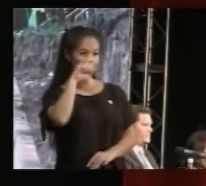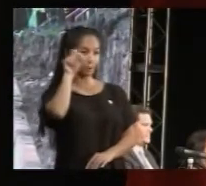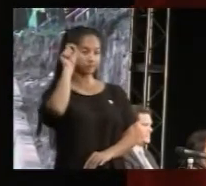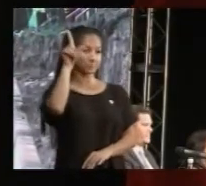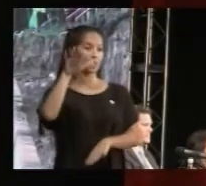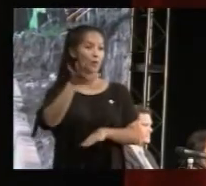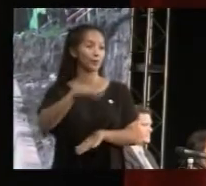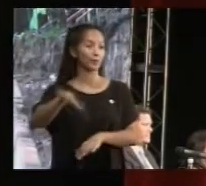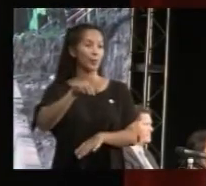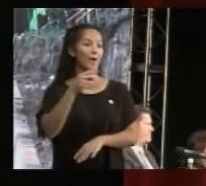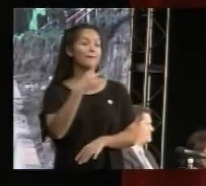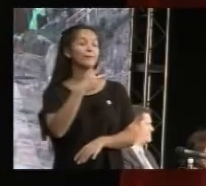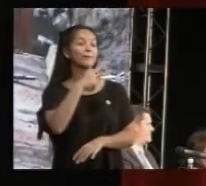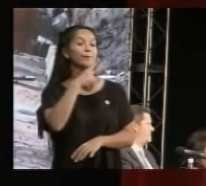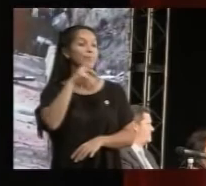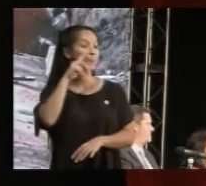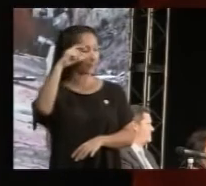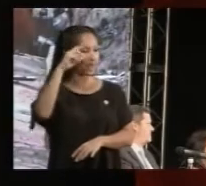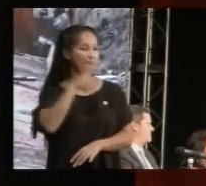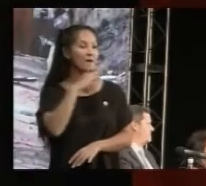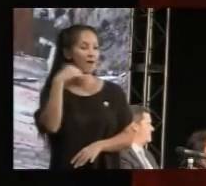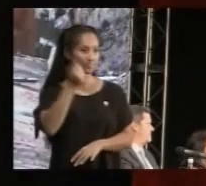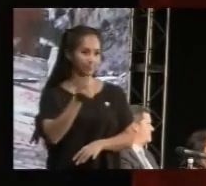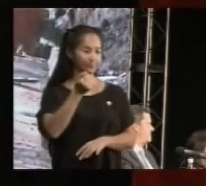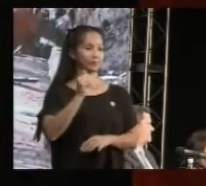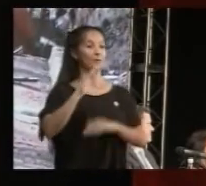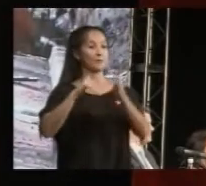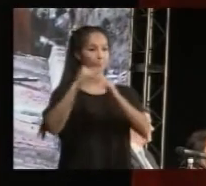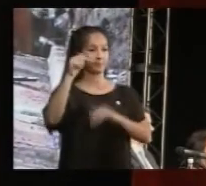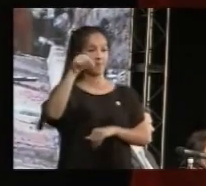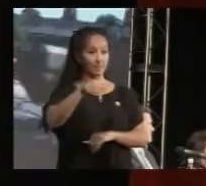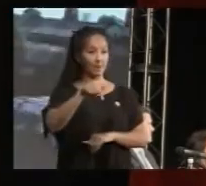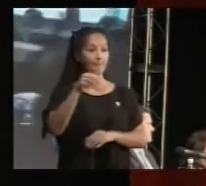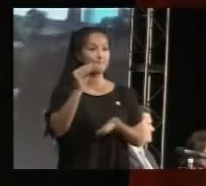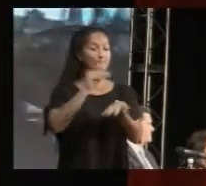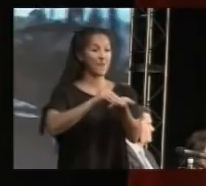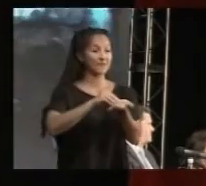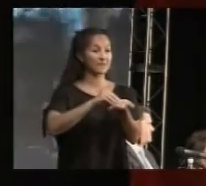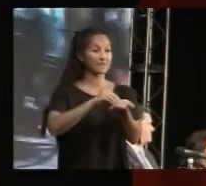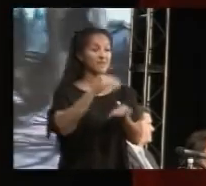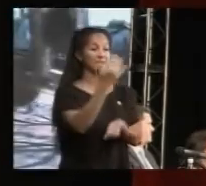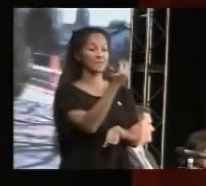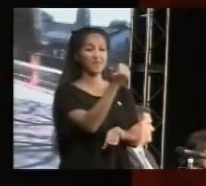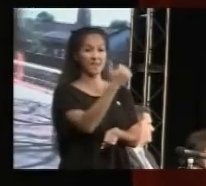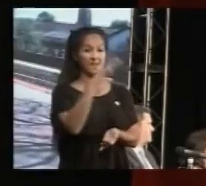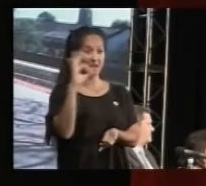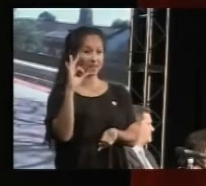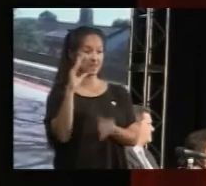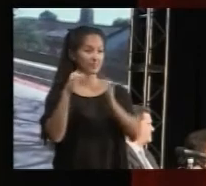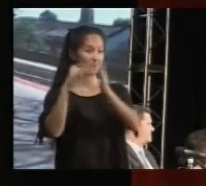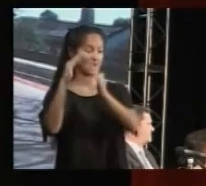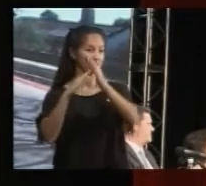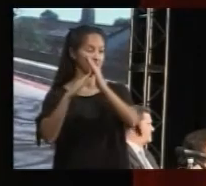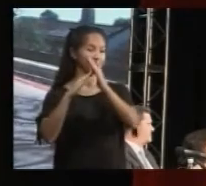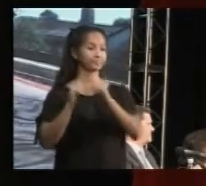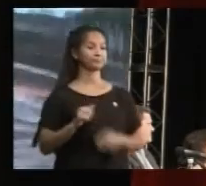que sumada a la que se construyen en Caputo y Hernandarias, suman 210 viviendas financiadas por la Nación y ejecutadas